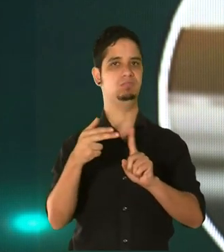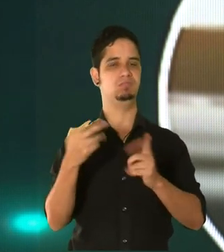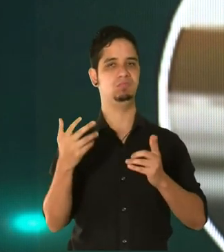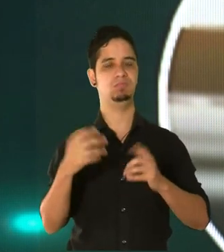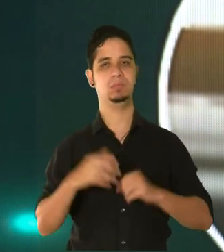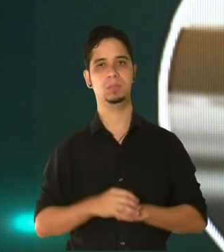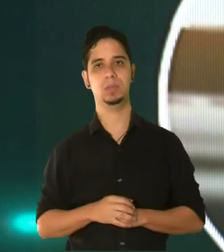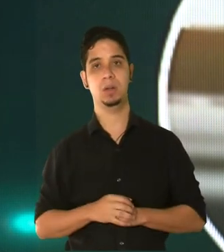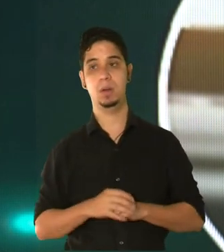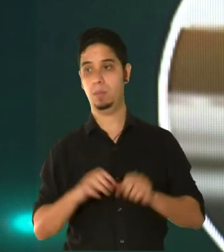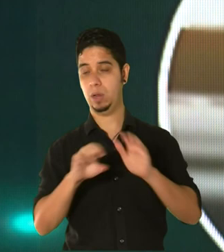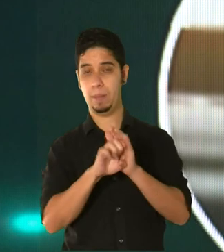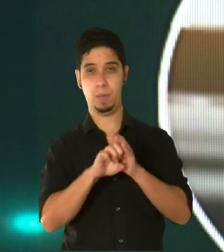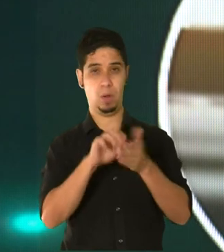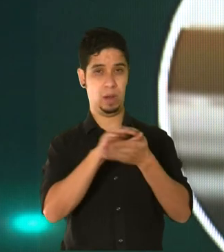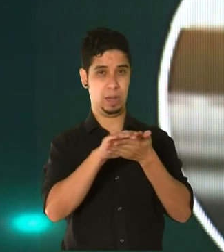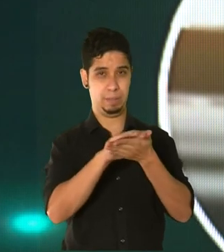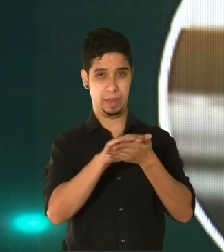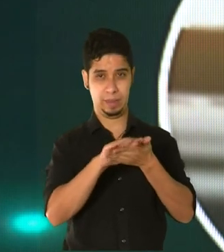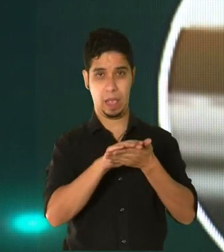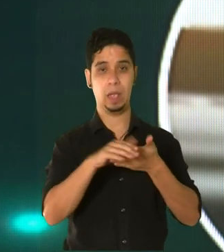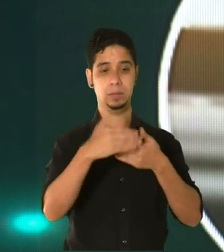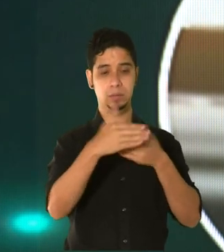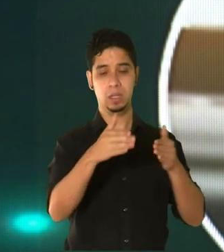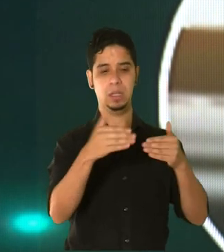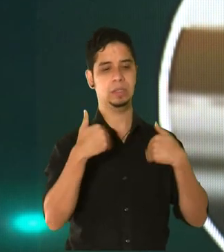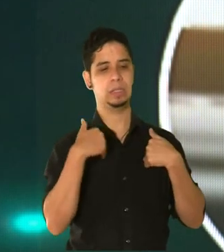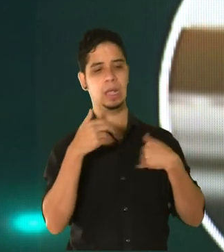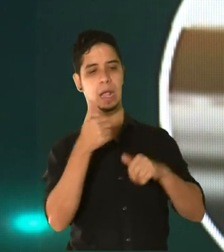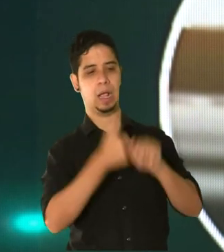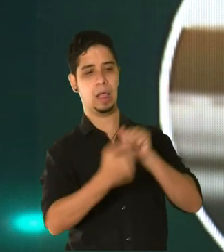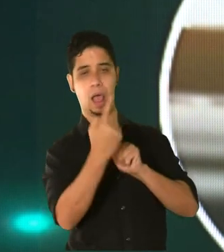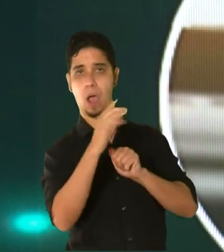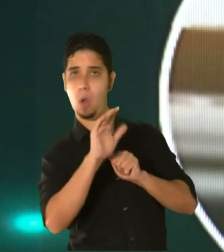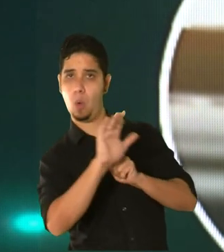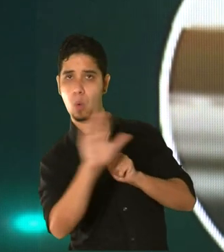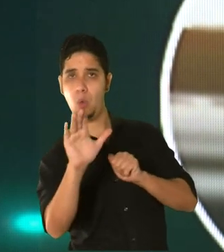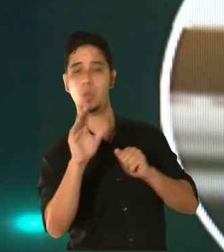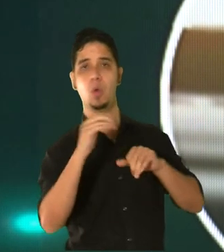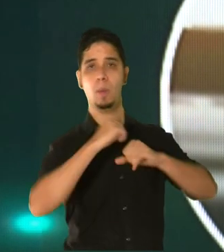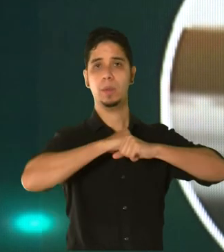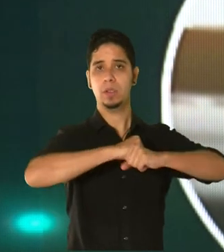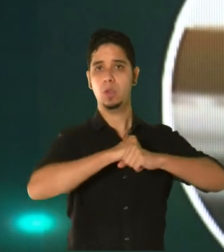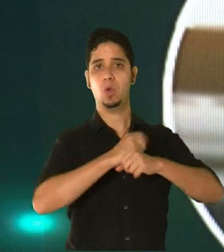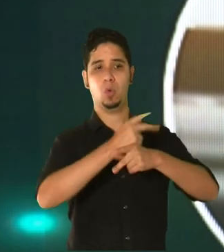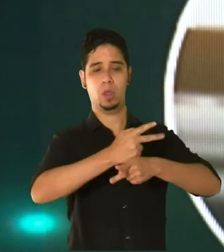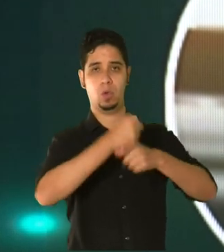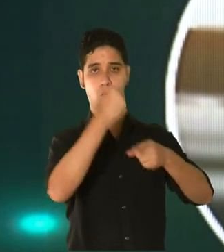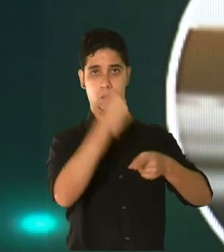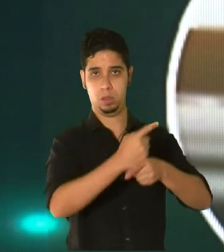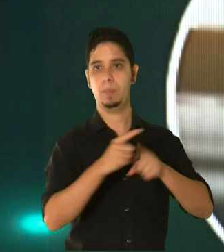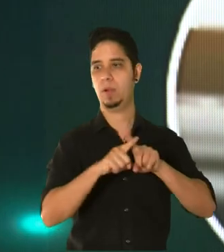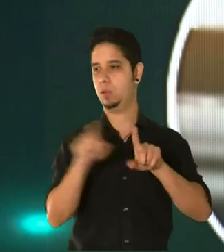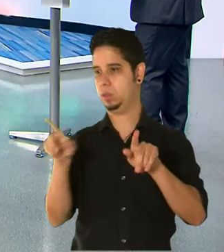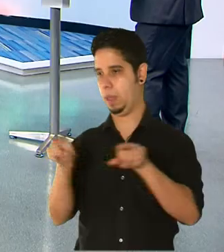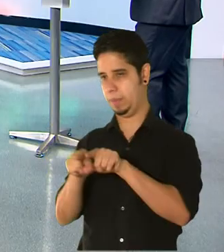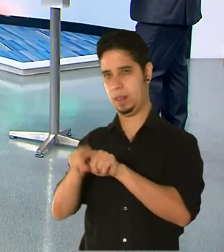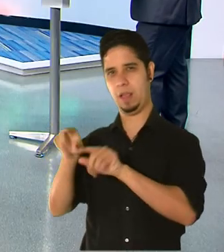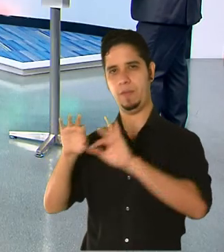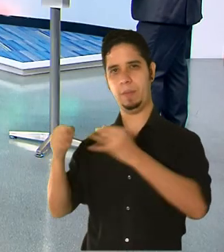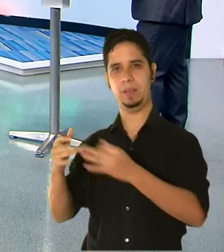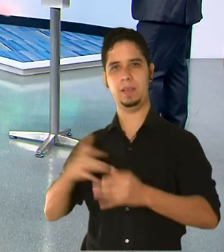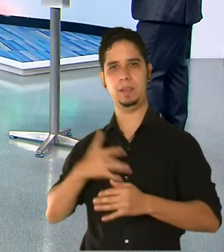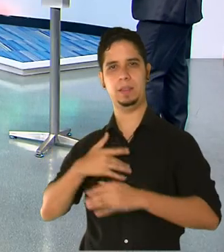pues tengan los empleados la protección y el cuidado adecuado y las familias a su vez se sientan seguras y el caso de